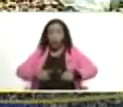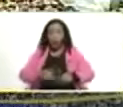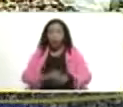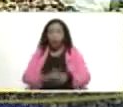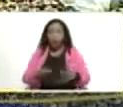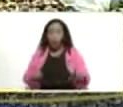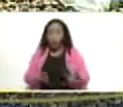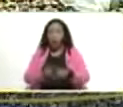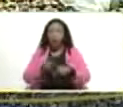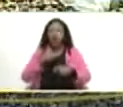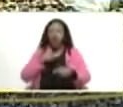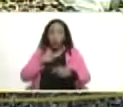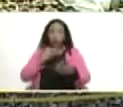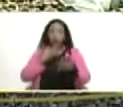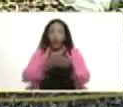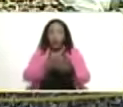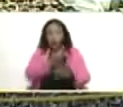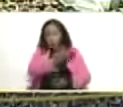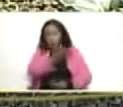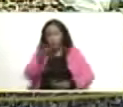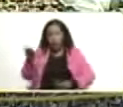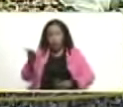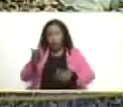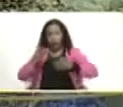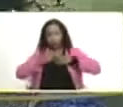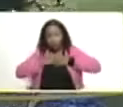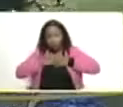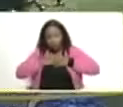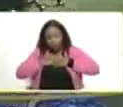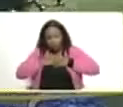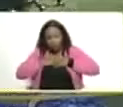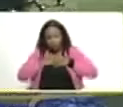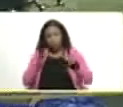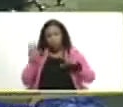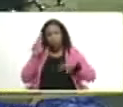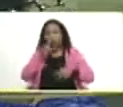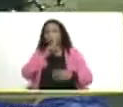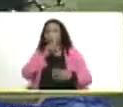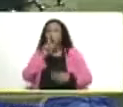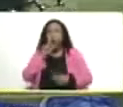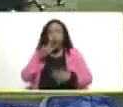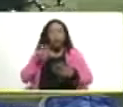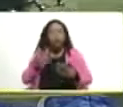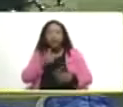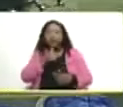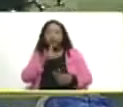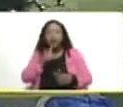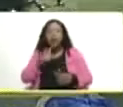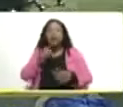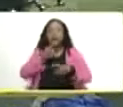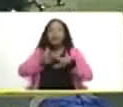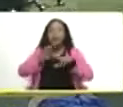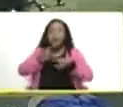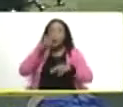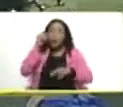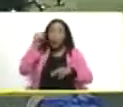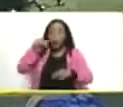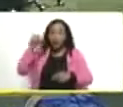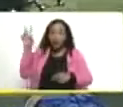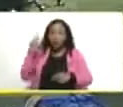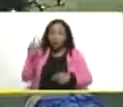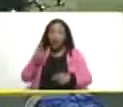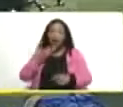y se lo tengo que agradecer desde el corazón, a nombre de los niños y niñas de Venezuela, a nombre